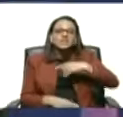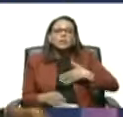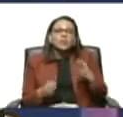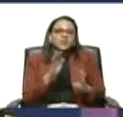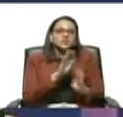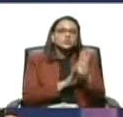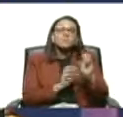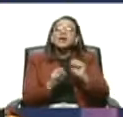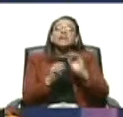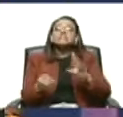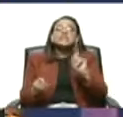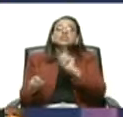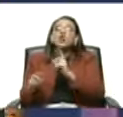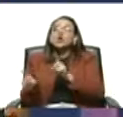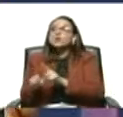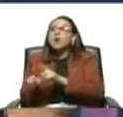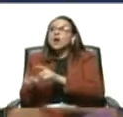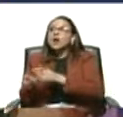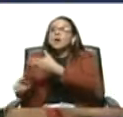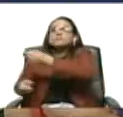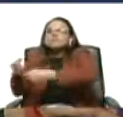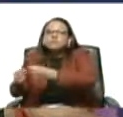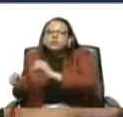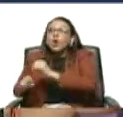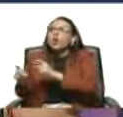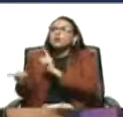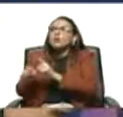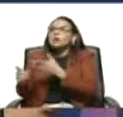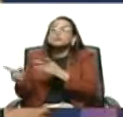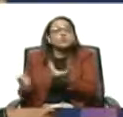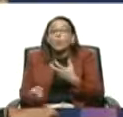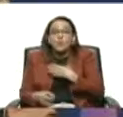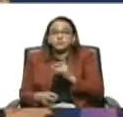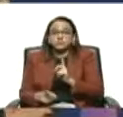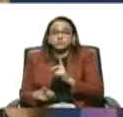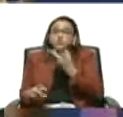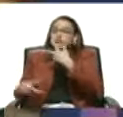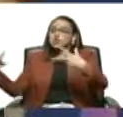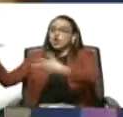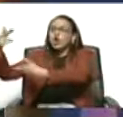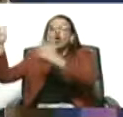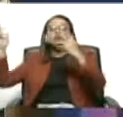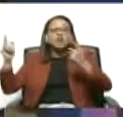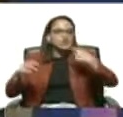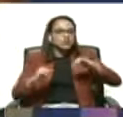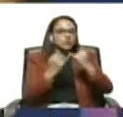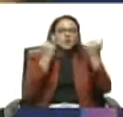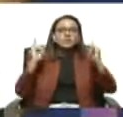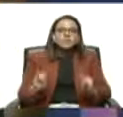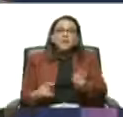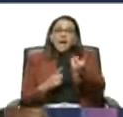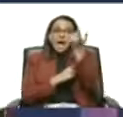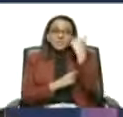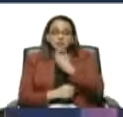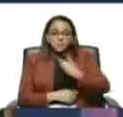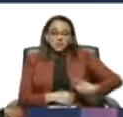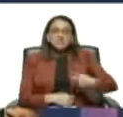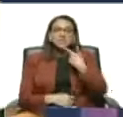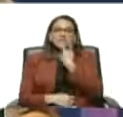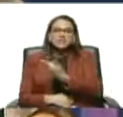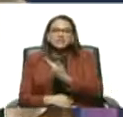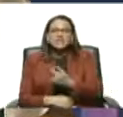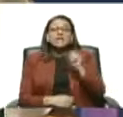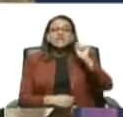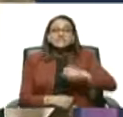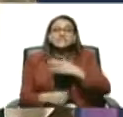tener que pagar un centavo. Ayer el presidente Nicolás Maduro dijo, si los Estados Unidos quieren el petróleo de Venezuela, tiene